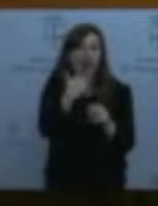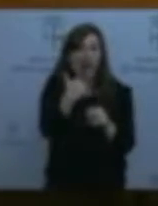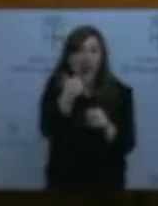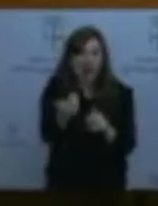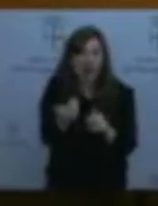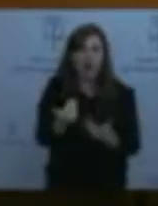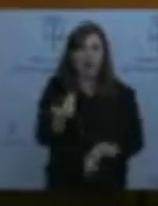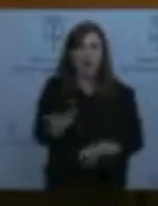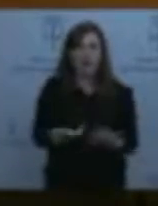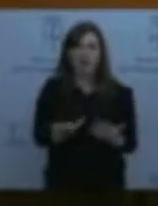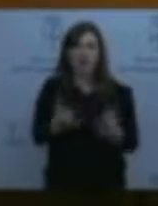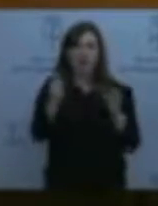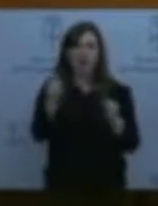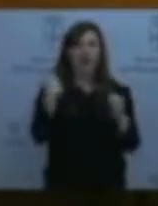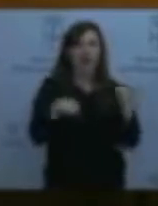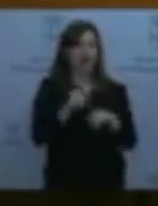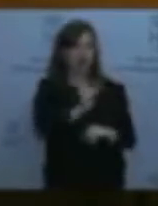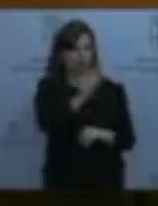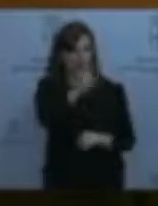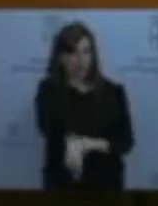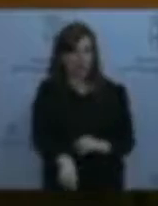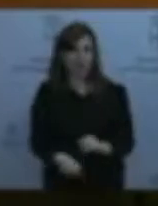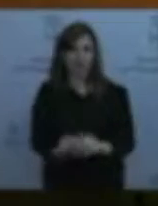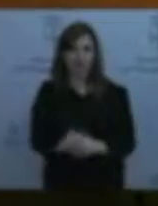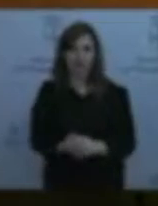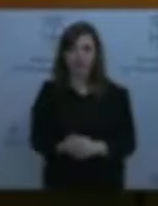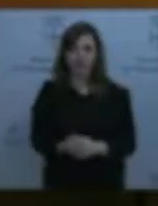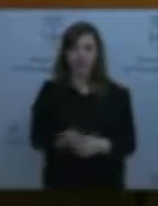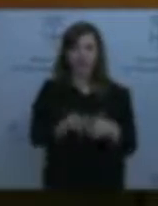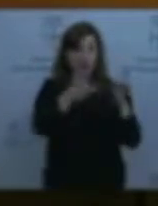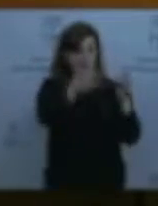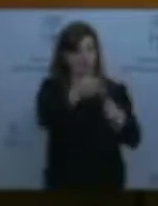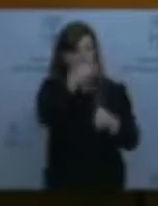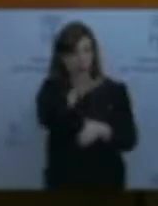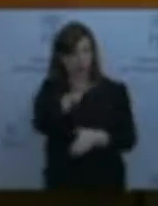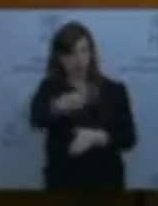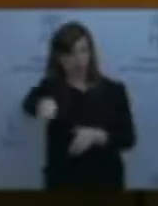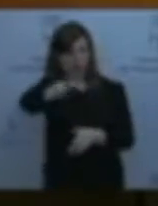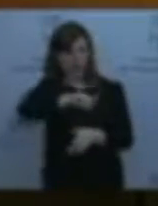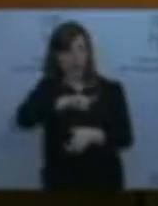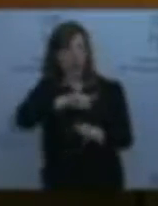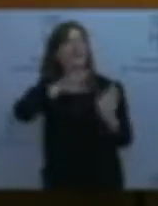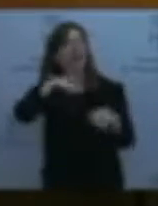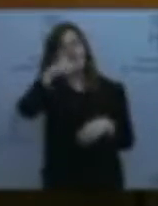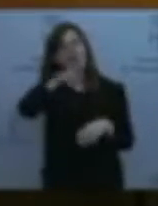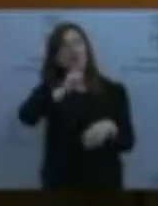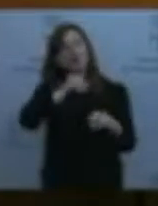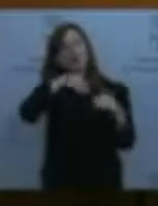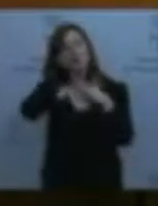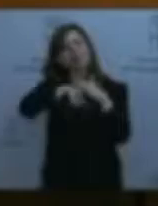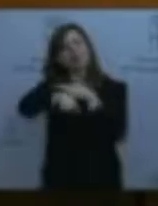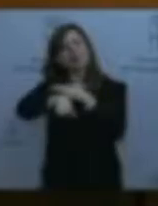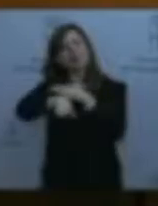fue la reacción suya, ¿no? Nos denunció y mire cómo acabó la su denuncia archivada y, sin embargo, la que